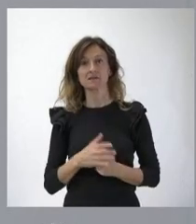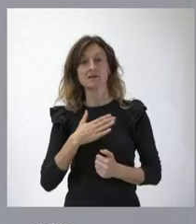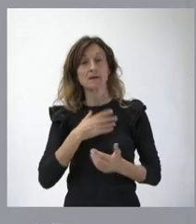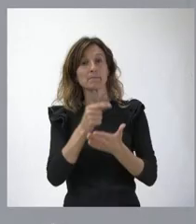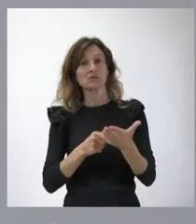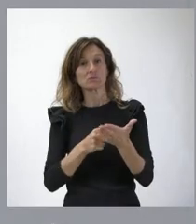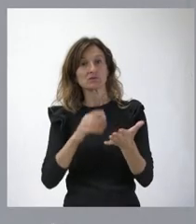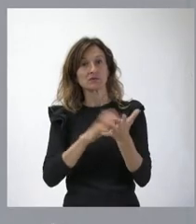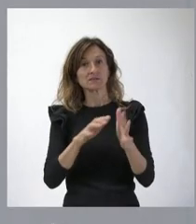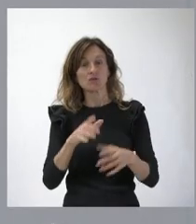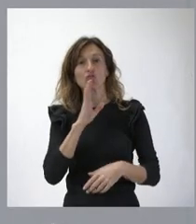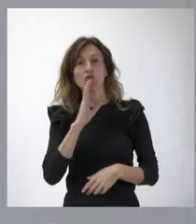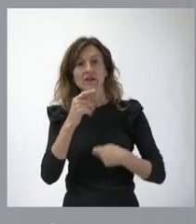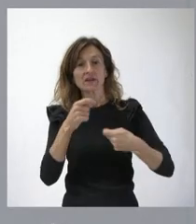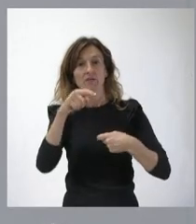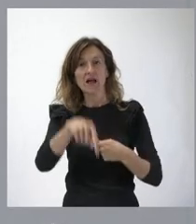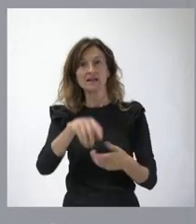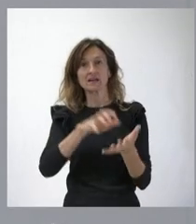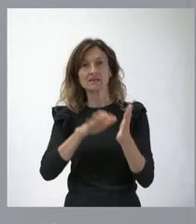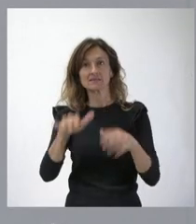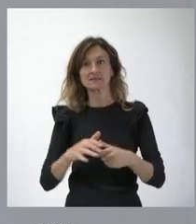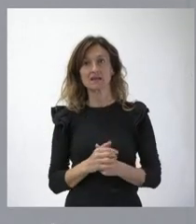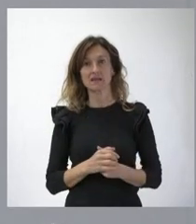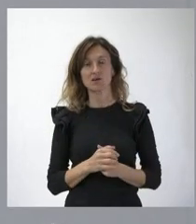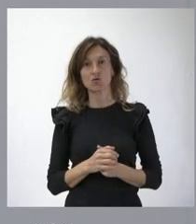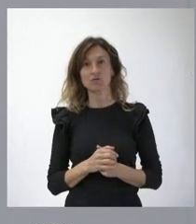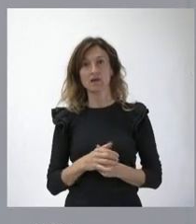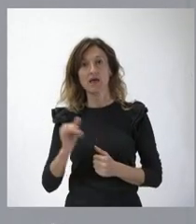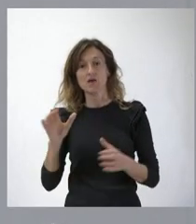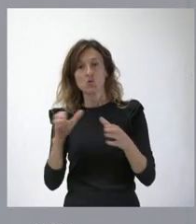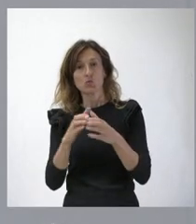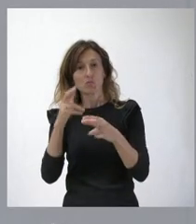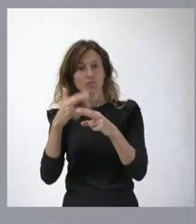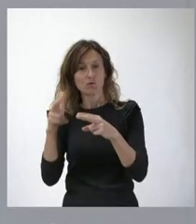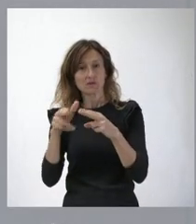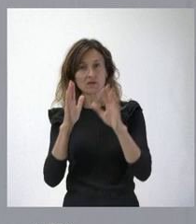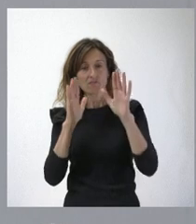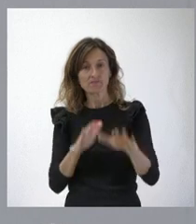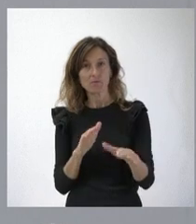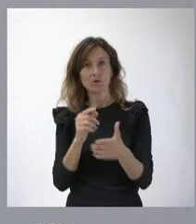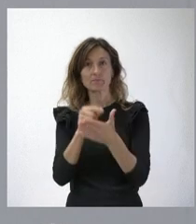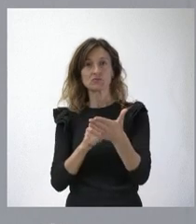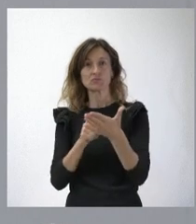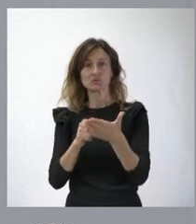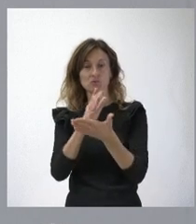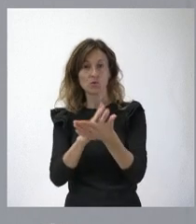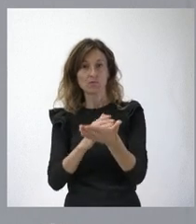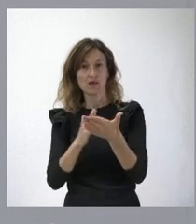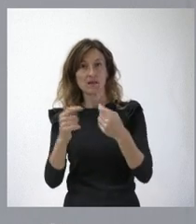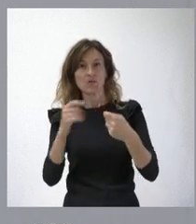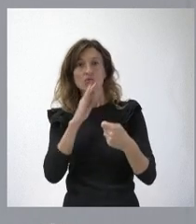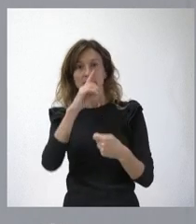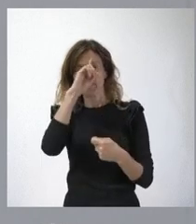de León lo vamos a negociar en Castilla de León sabemos que puede haber grupos políticos que sean partidarios de que los presupuestos de la comunidad Autónoma se negocien en